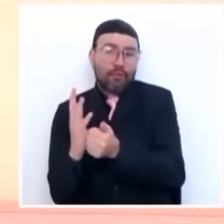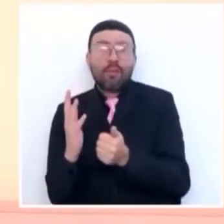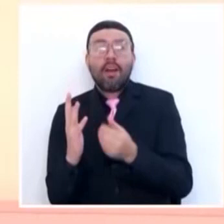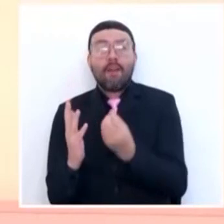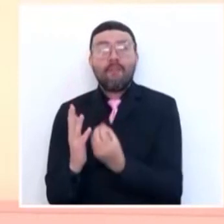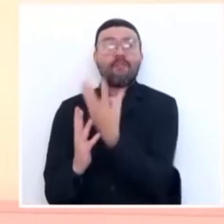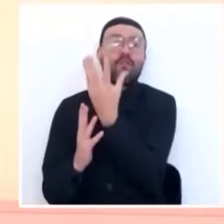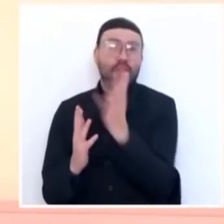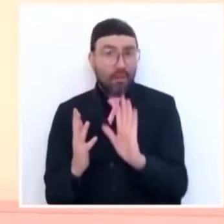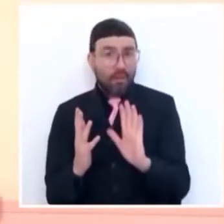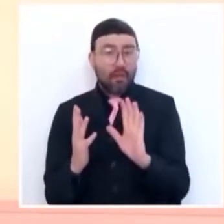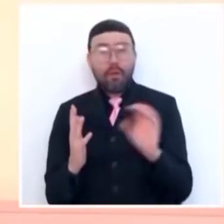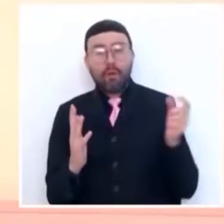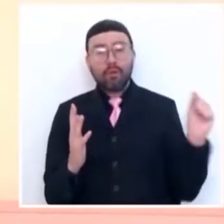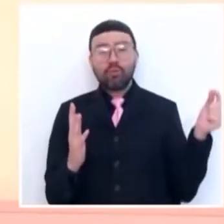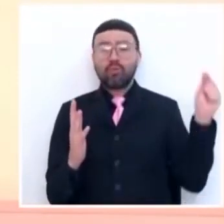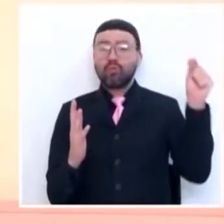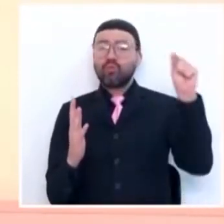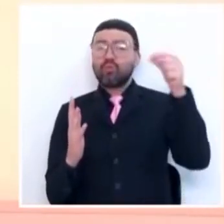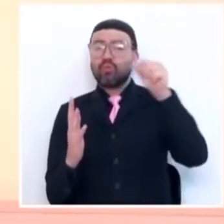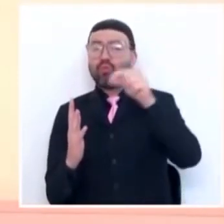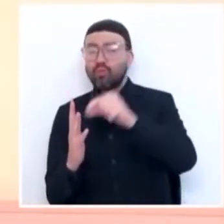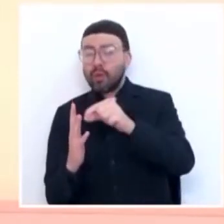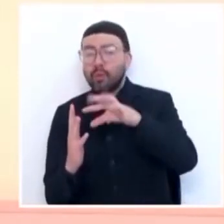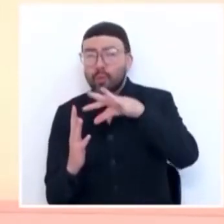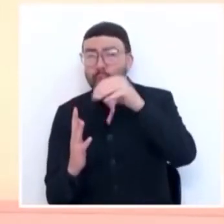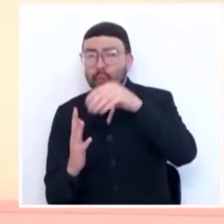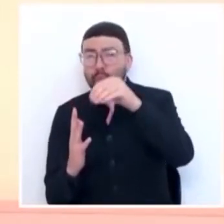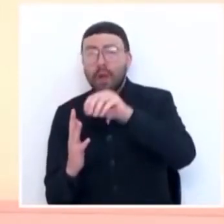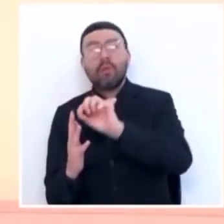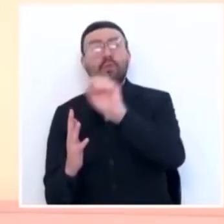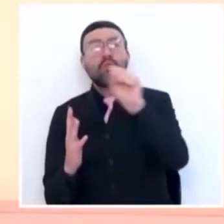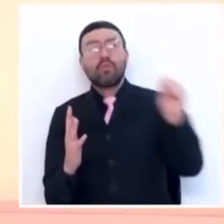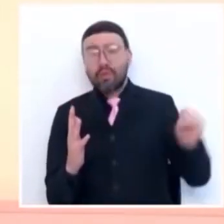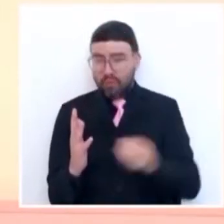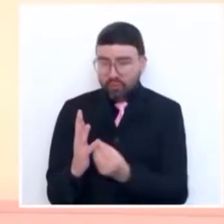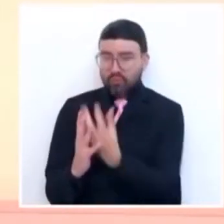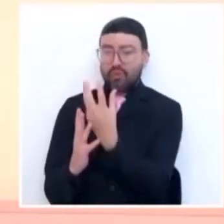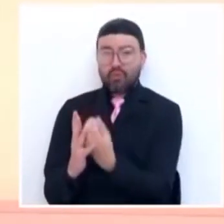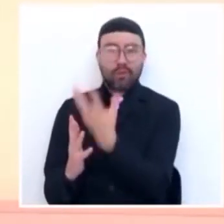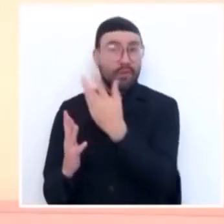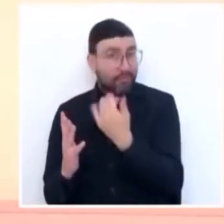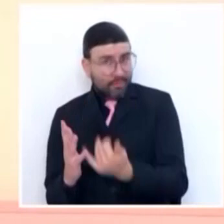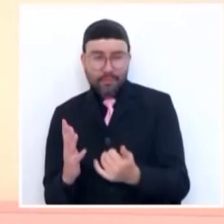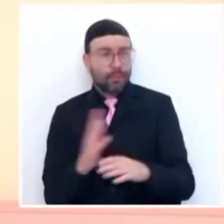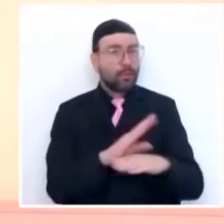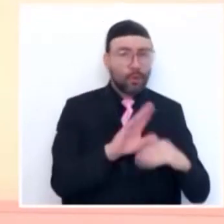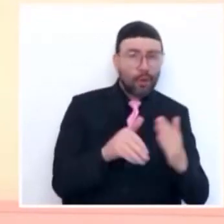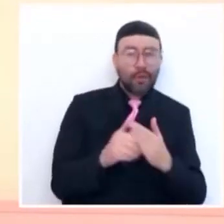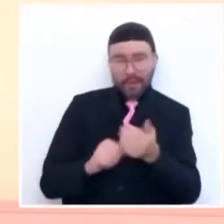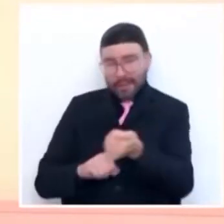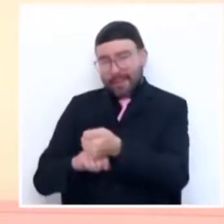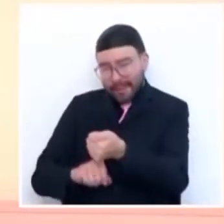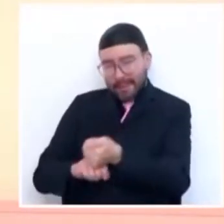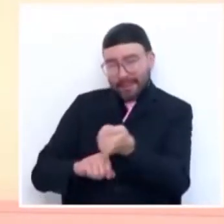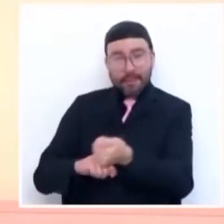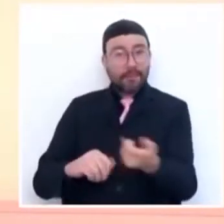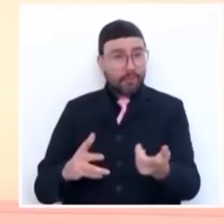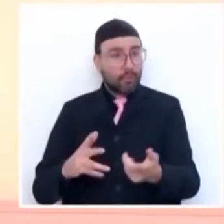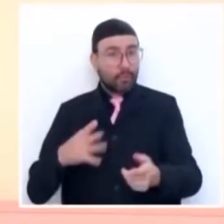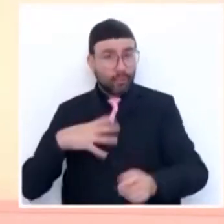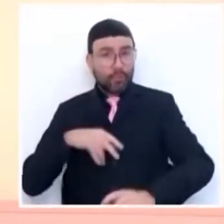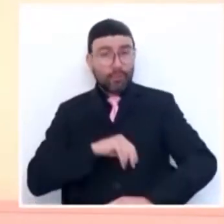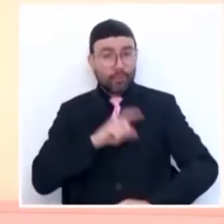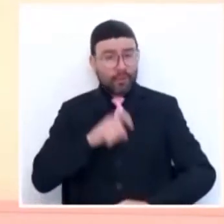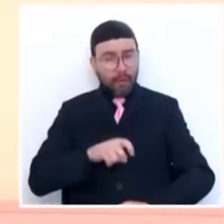y también las abejitas que vienen la ayudan a polinizar y a crecer, y cada uno está haciendo su aporte. Debíamos conectarnos y llevarnos